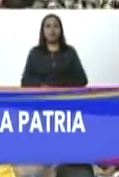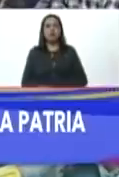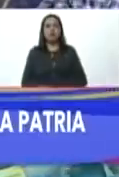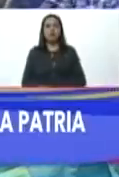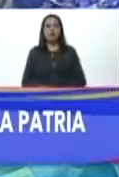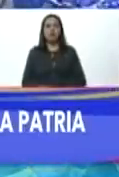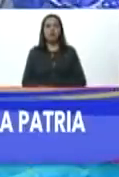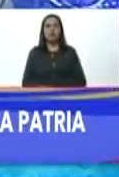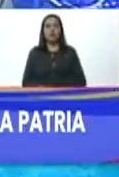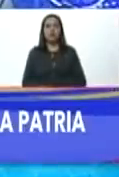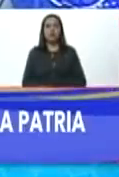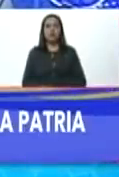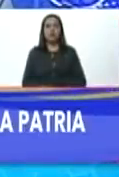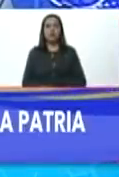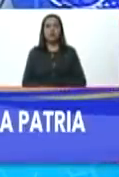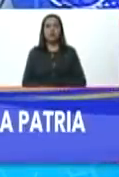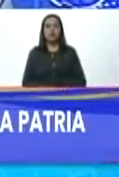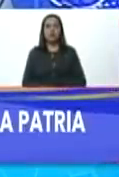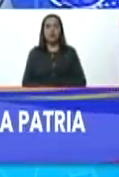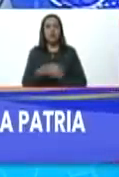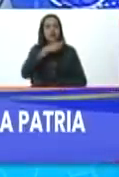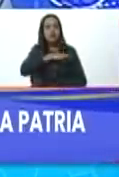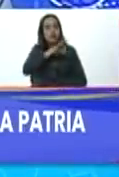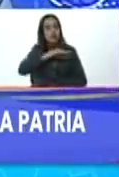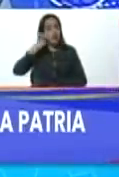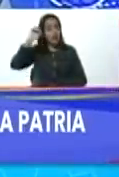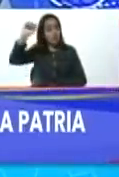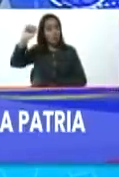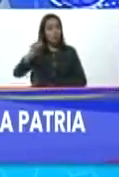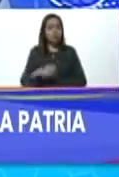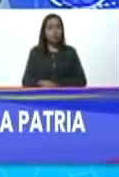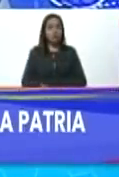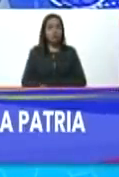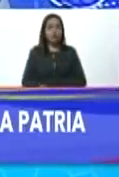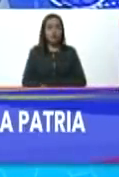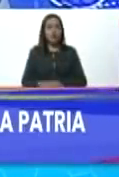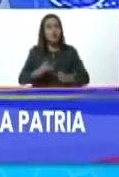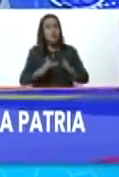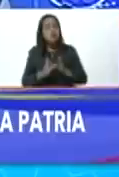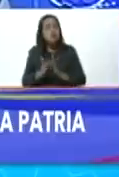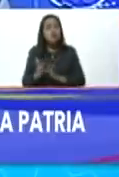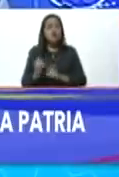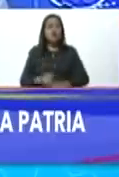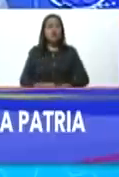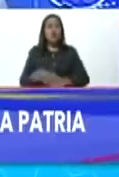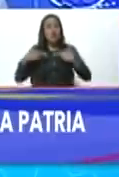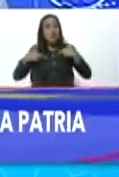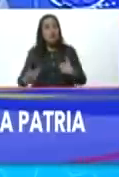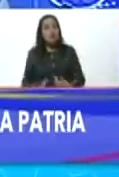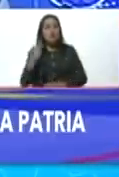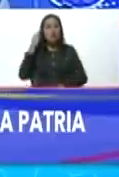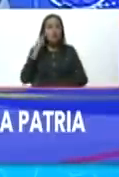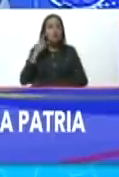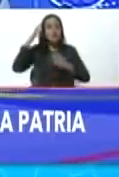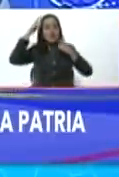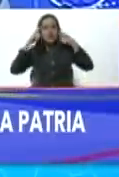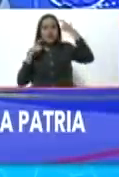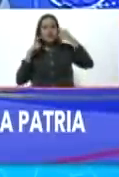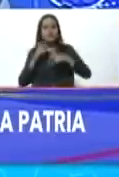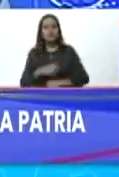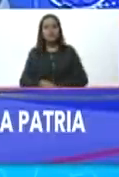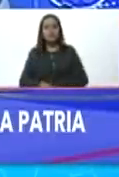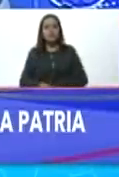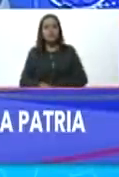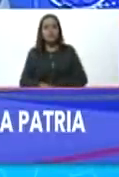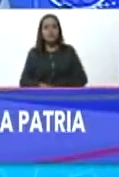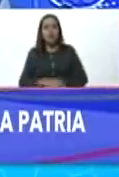Es el socialismo cristiano, humanista, bolivariano y chavista,